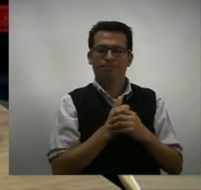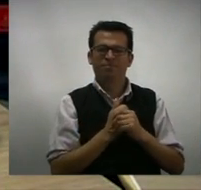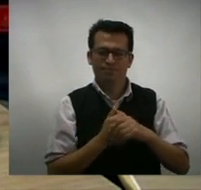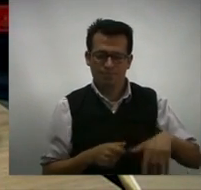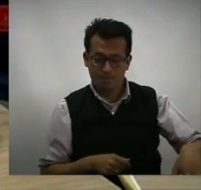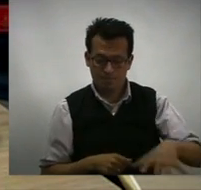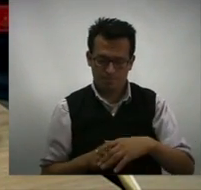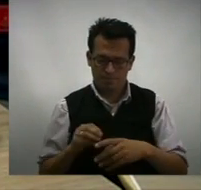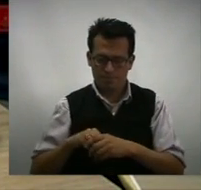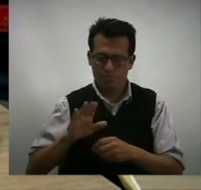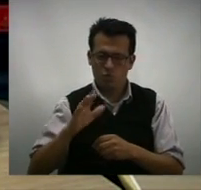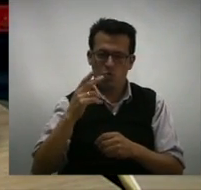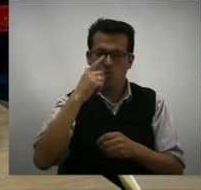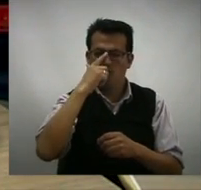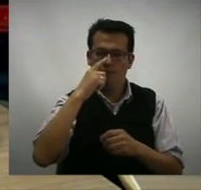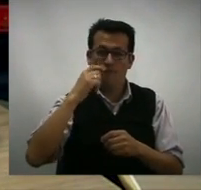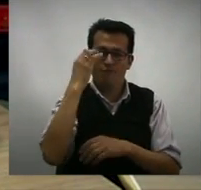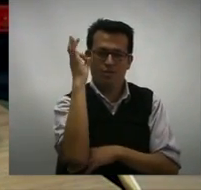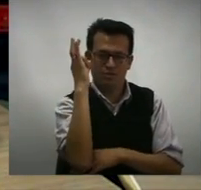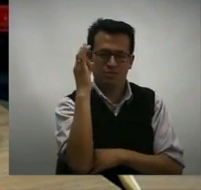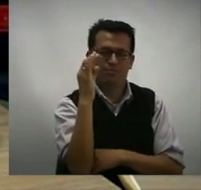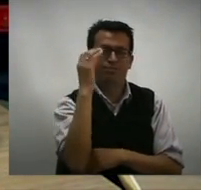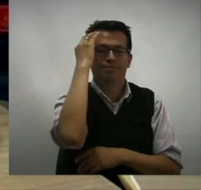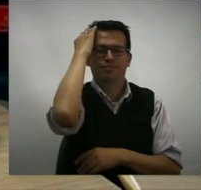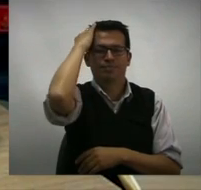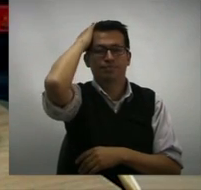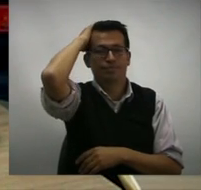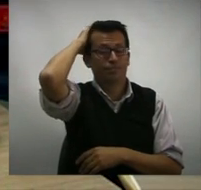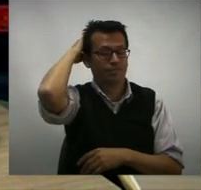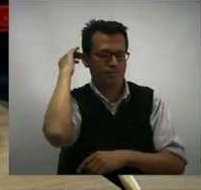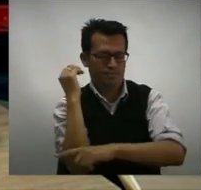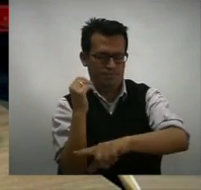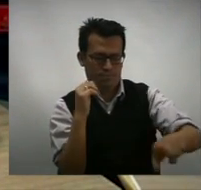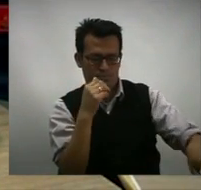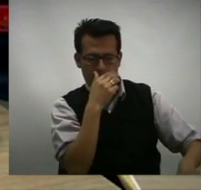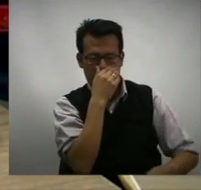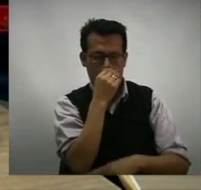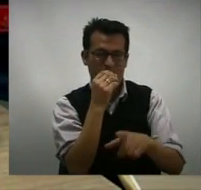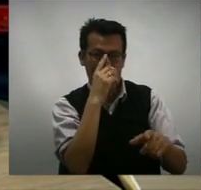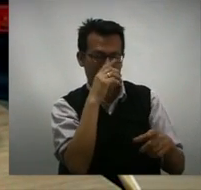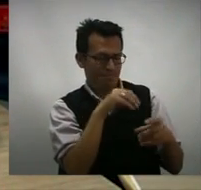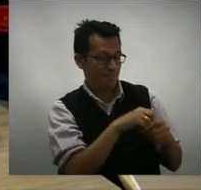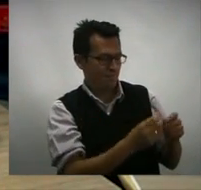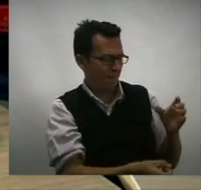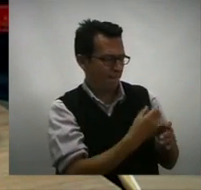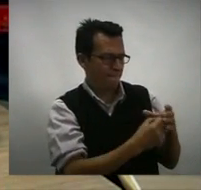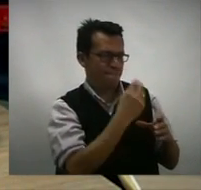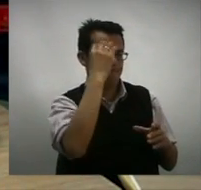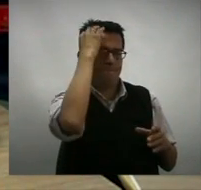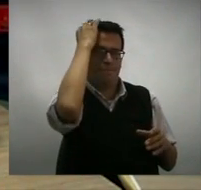Revolución Francesa. Comillas. El gran libro del hombre-máquina ha sido escrito simultáneamente sobre dos